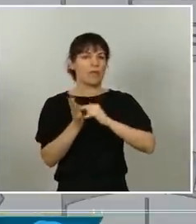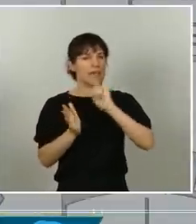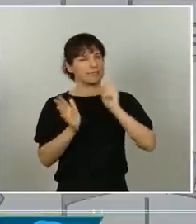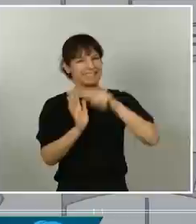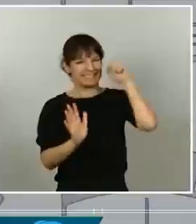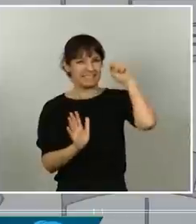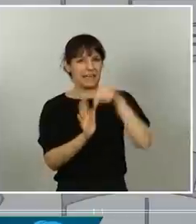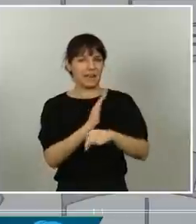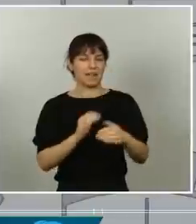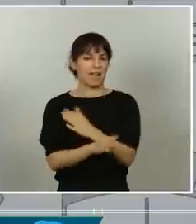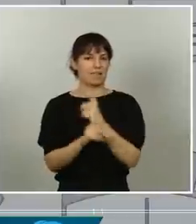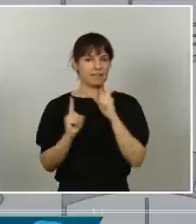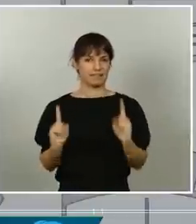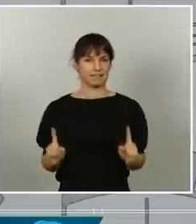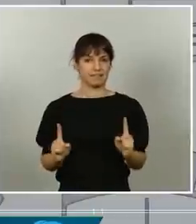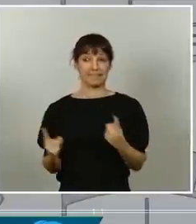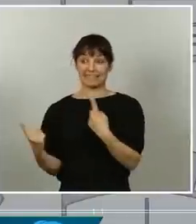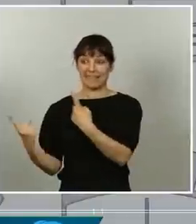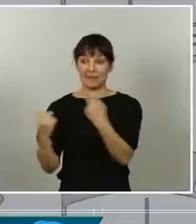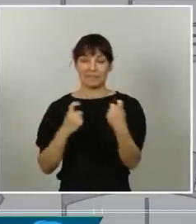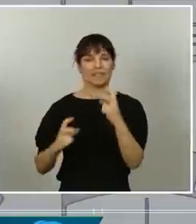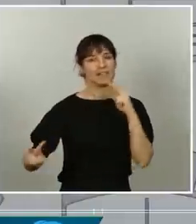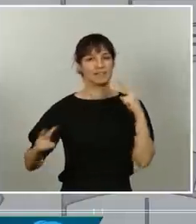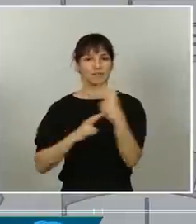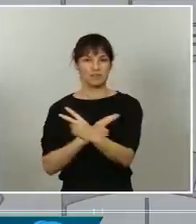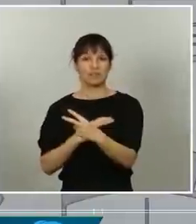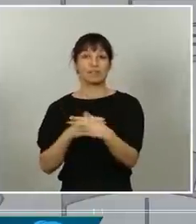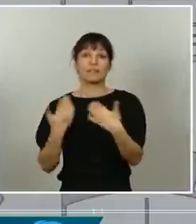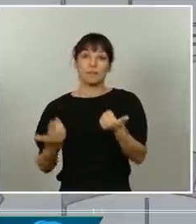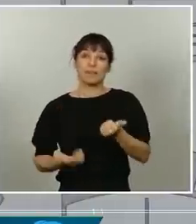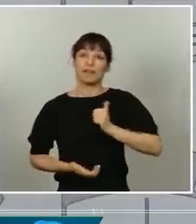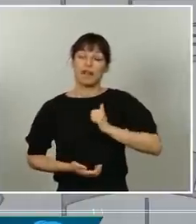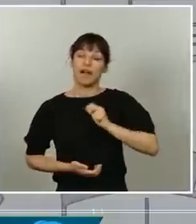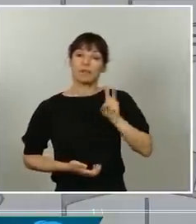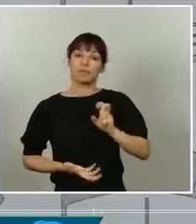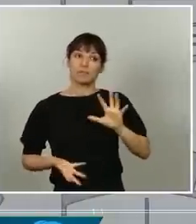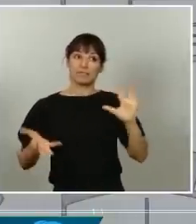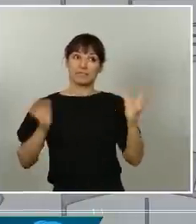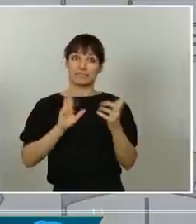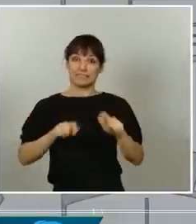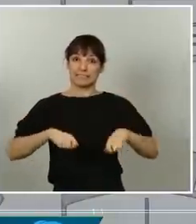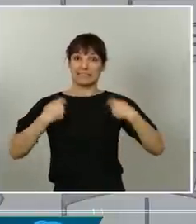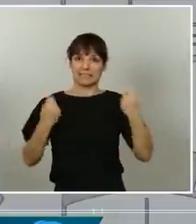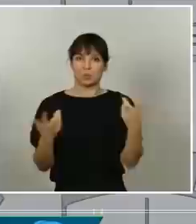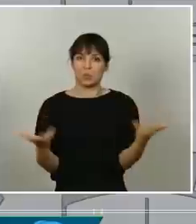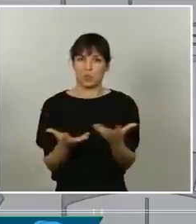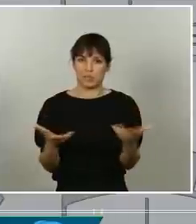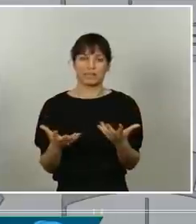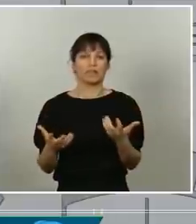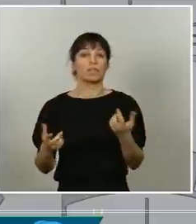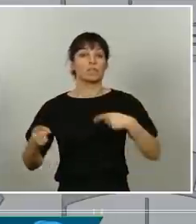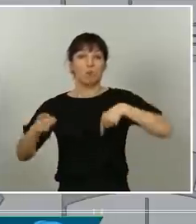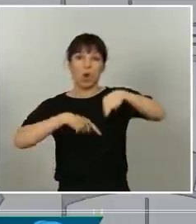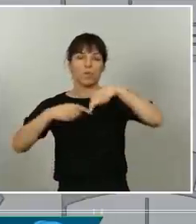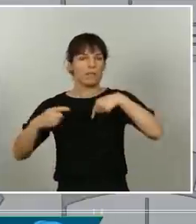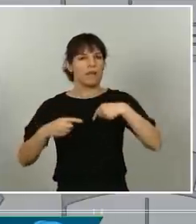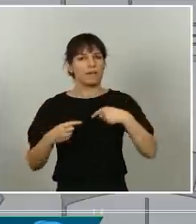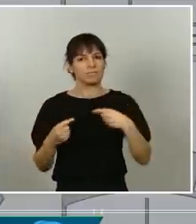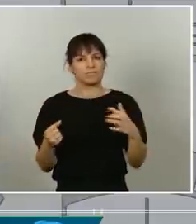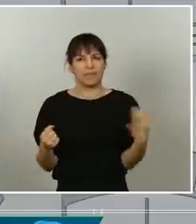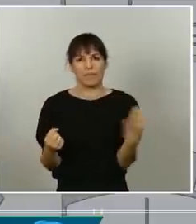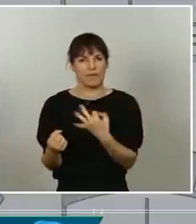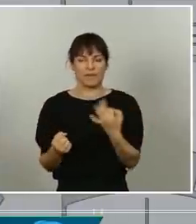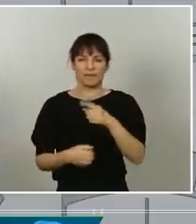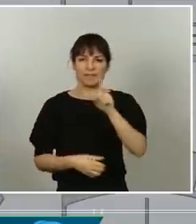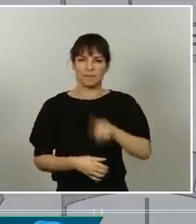la mala gestión de la crisis del COVID no le ha ido muy mal, sino que le ha ido fenomenal, ¿no? Porque según